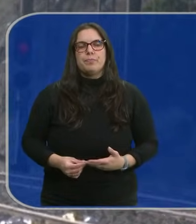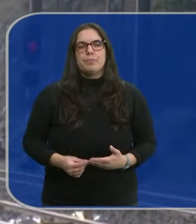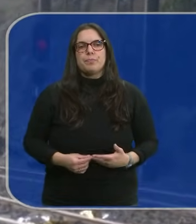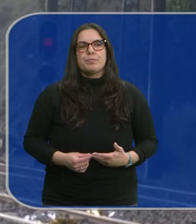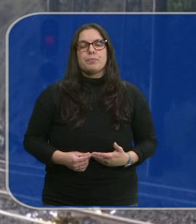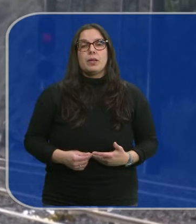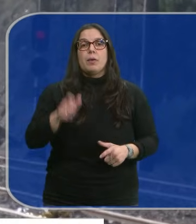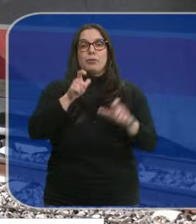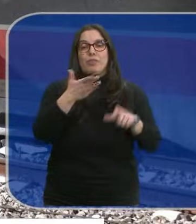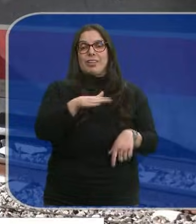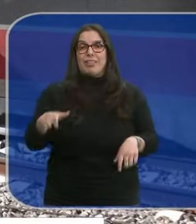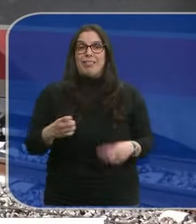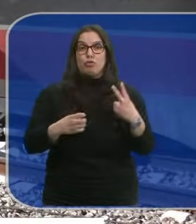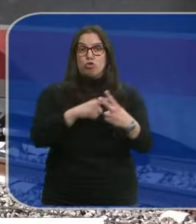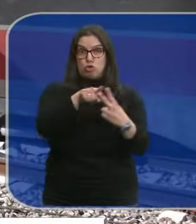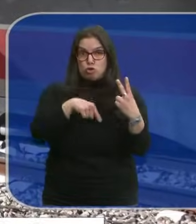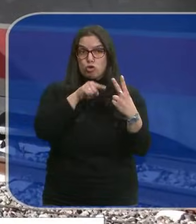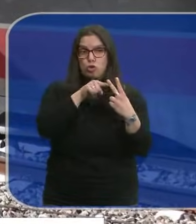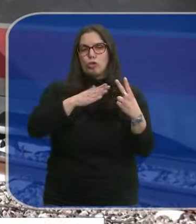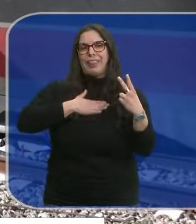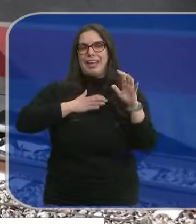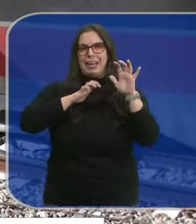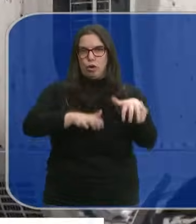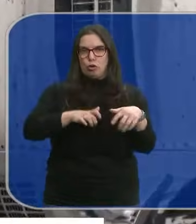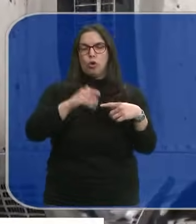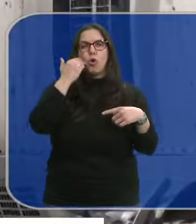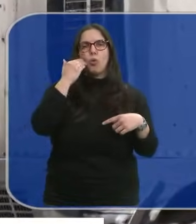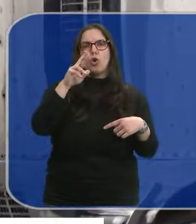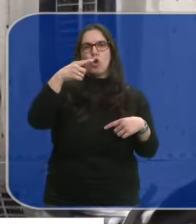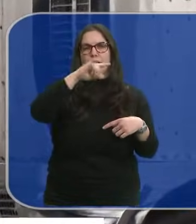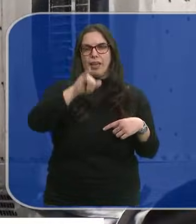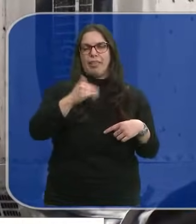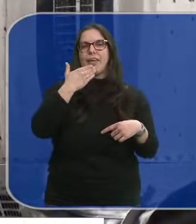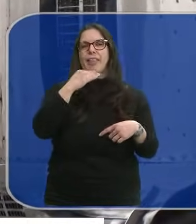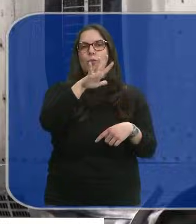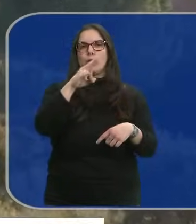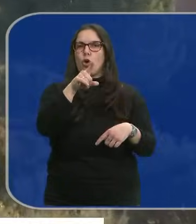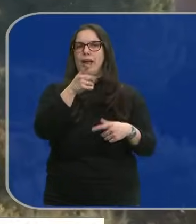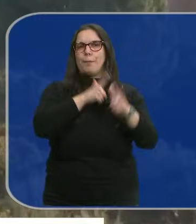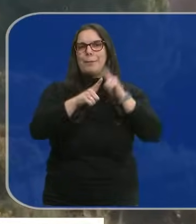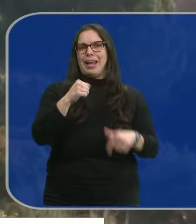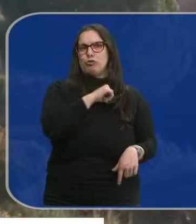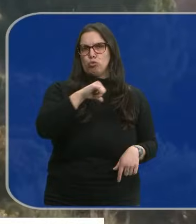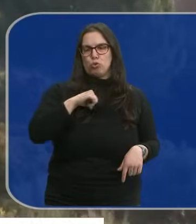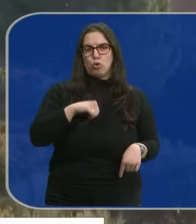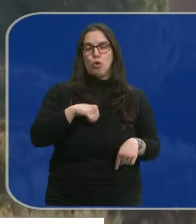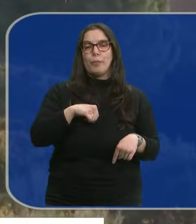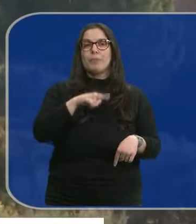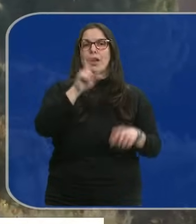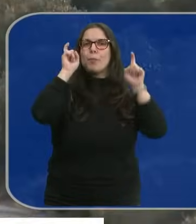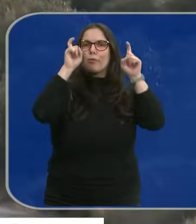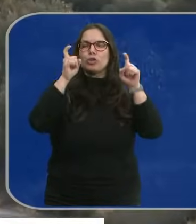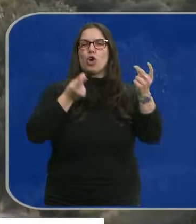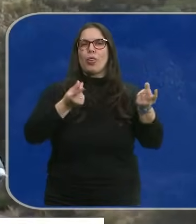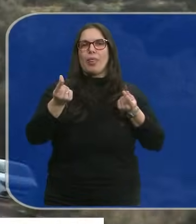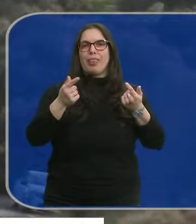2 de las víctimas mortales del accidente de Adamuz eran leoneses. Julio Rodríguez, de 52 años, viajaba solo en el Albia siniestrado. Era profesor